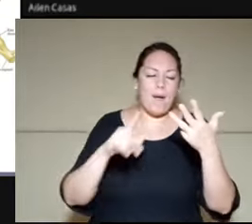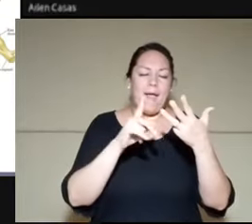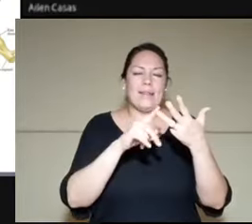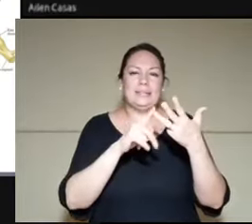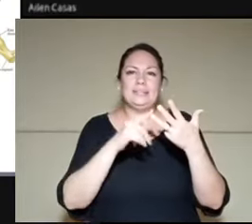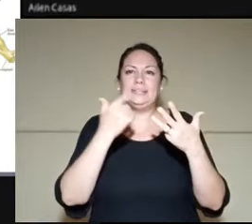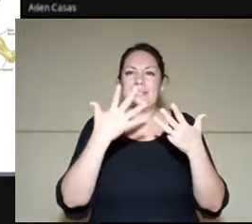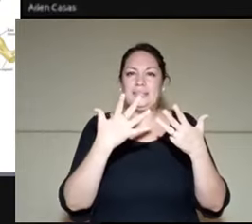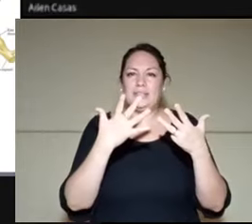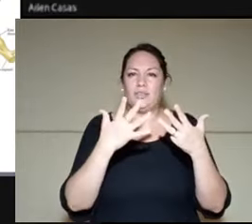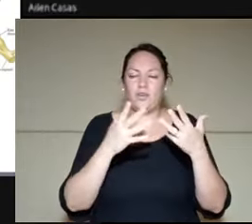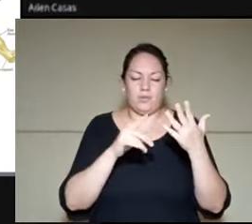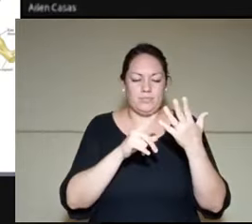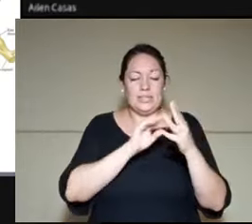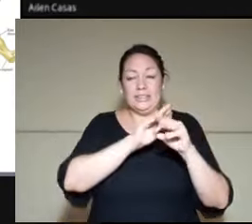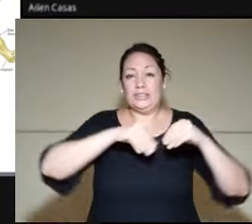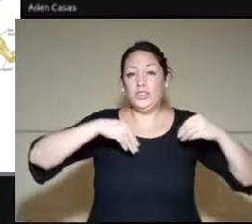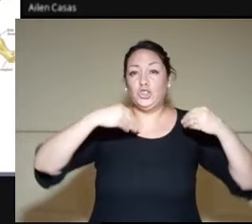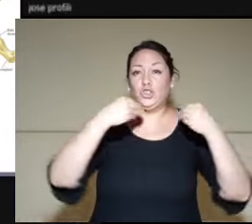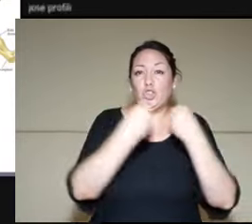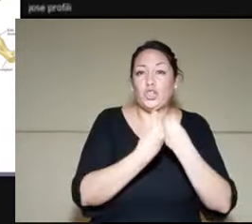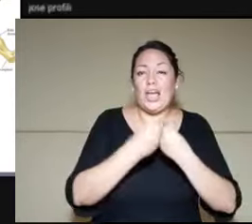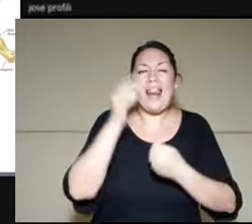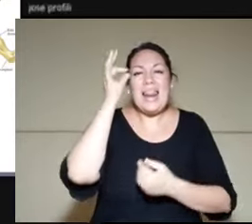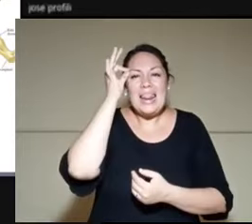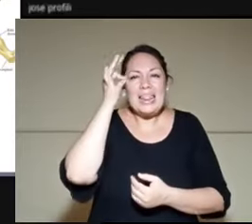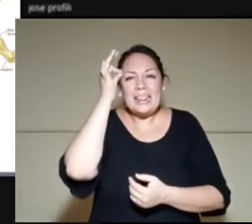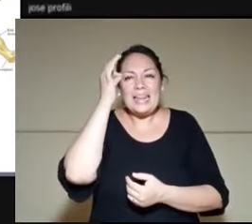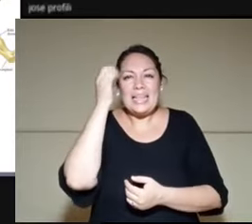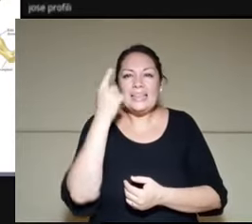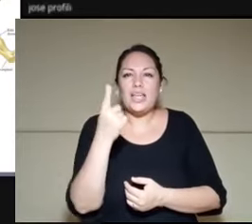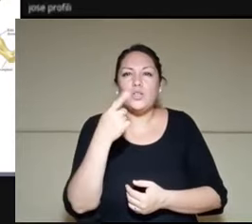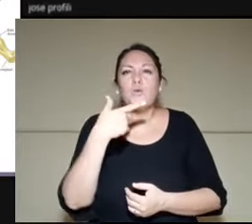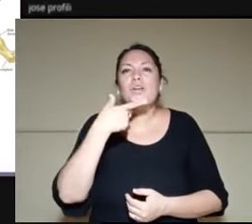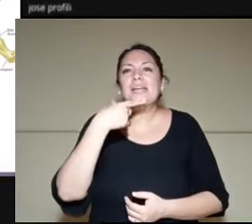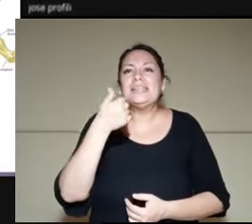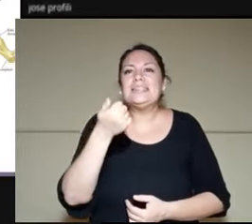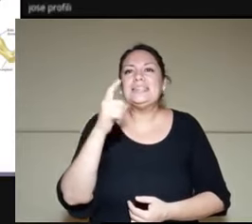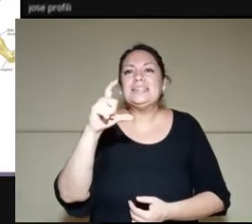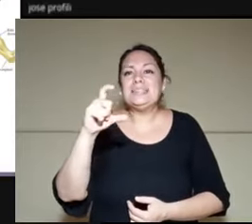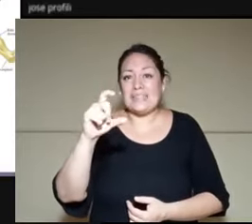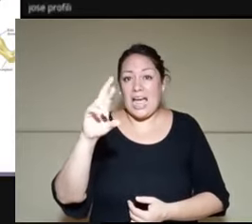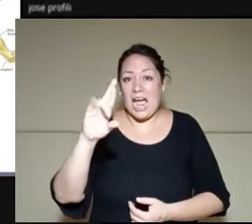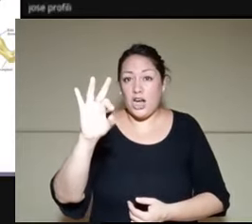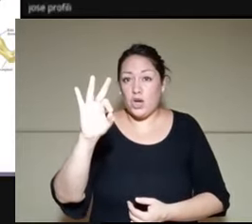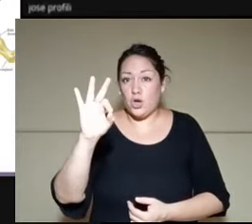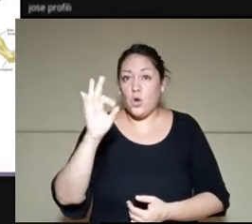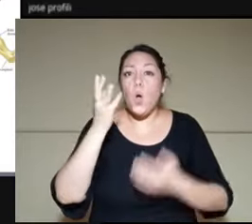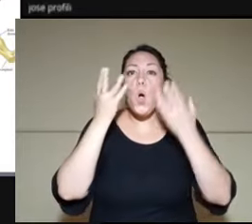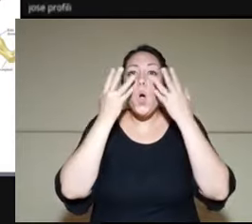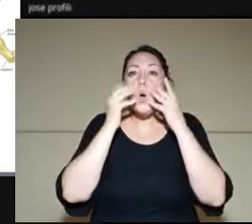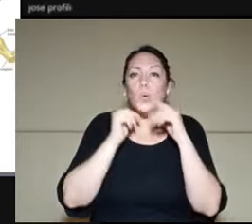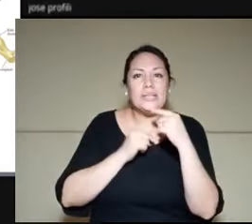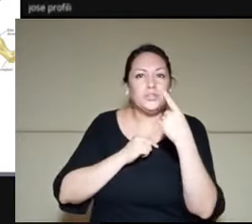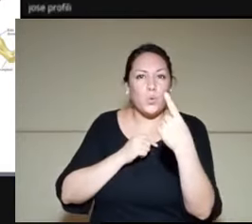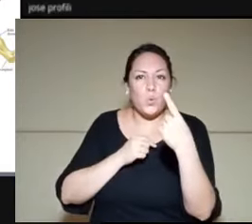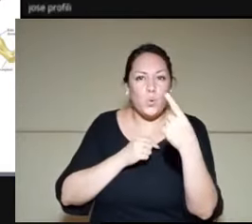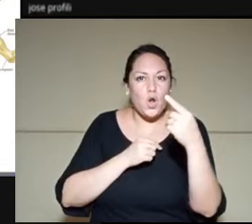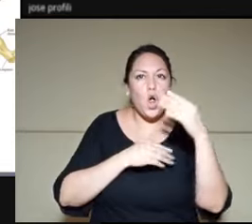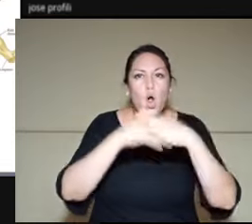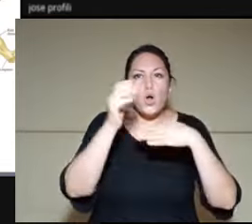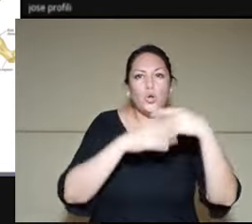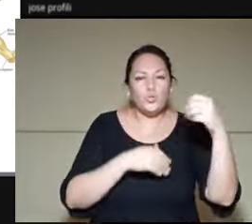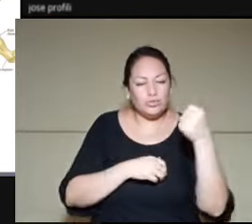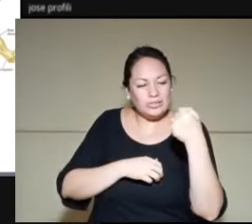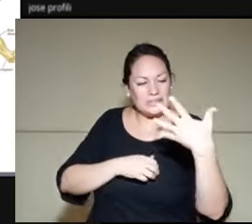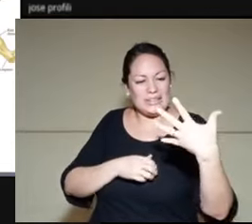en total. Bien, gracias. Lo que pasa es que ustedes el sacro lo van a ver como un solo hueso, pero si es un solo hueso,